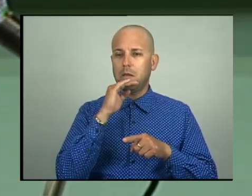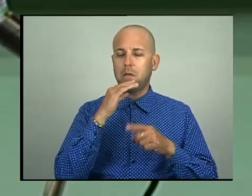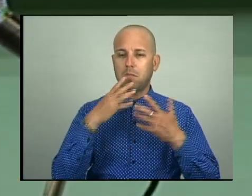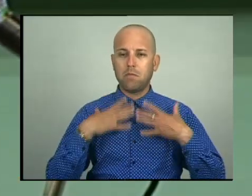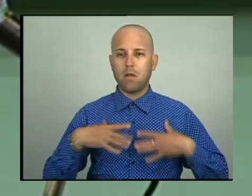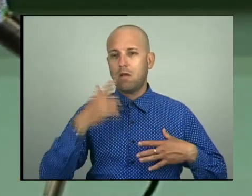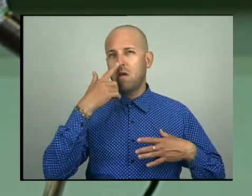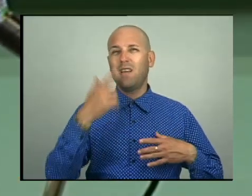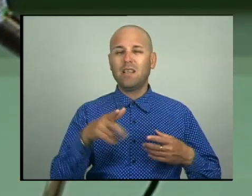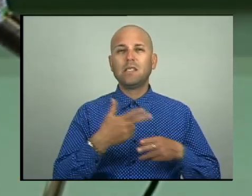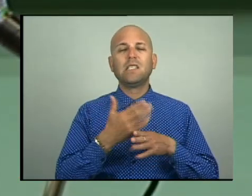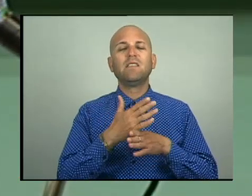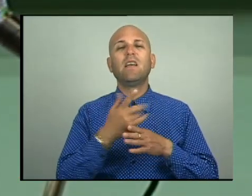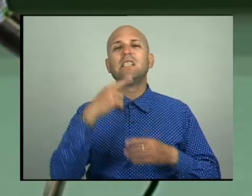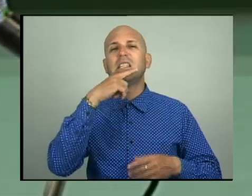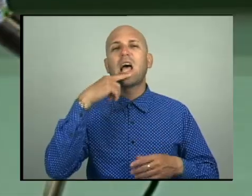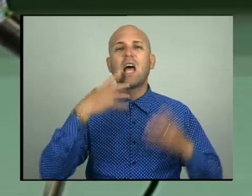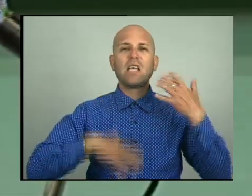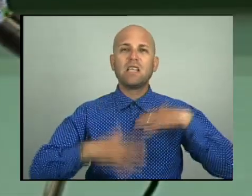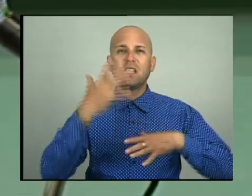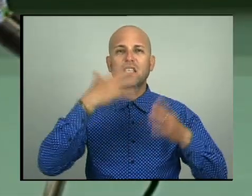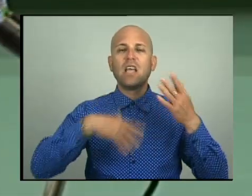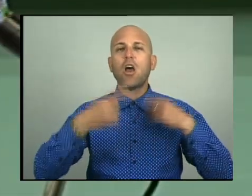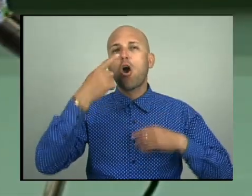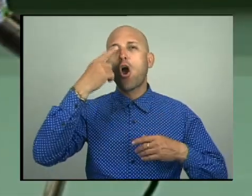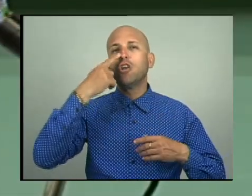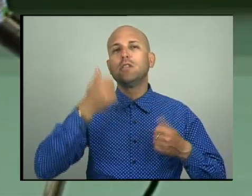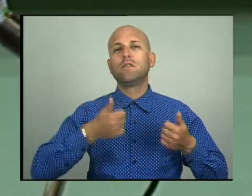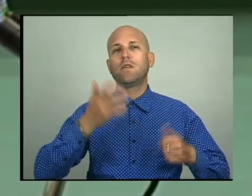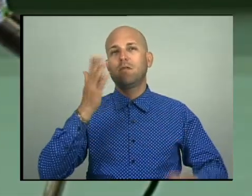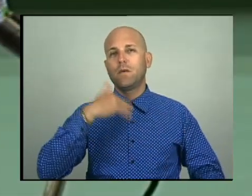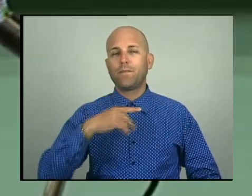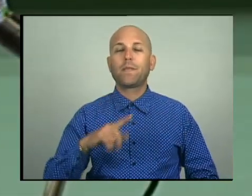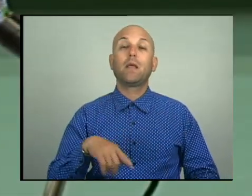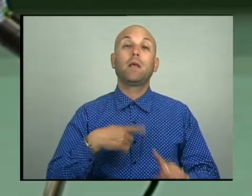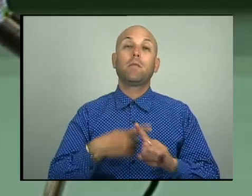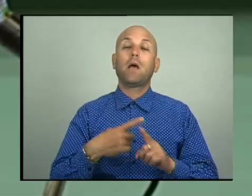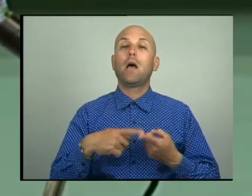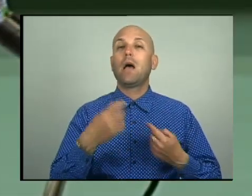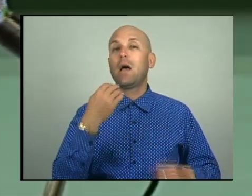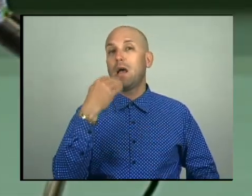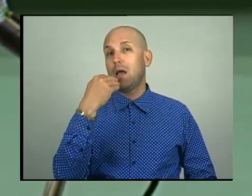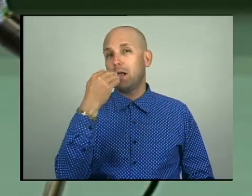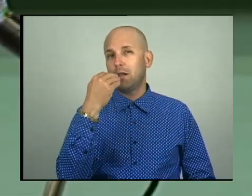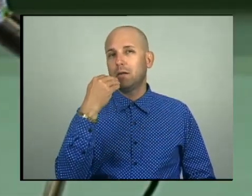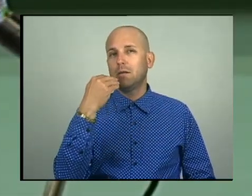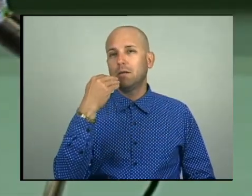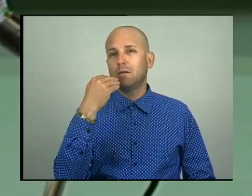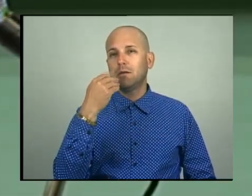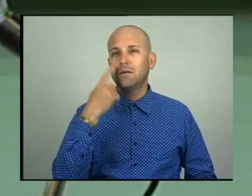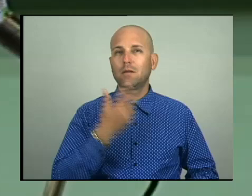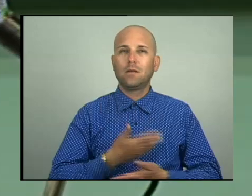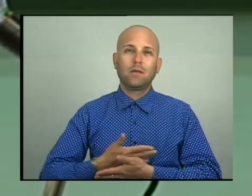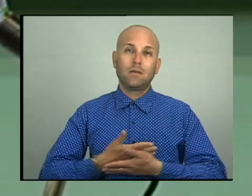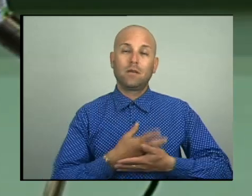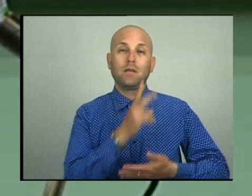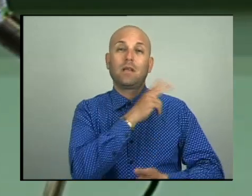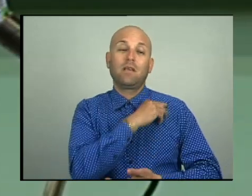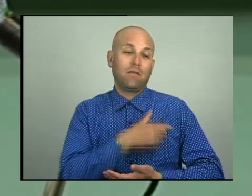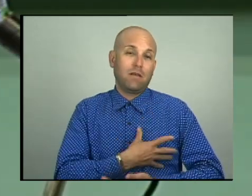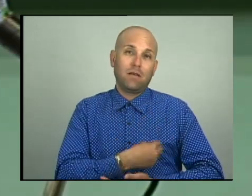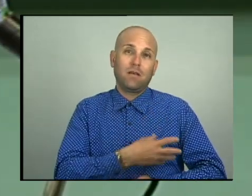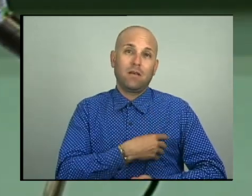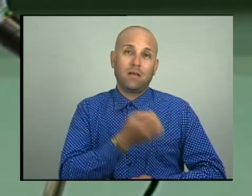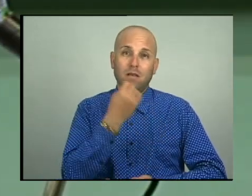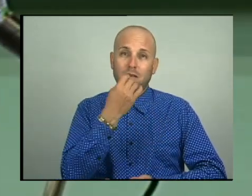En un principio aparece la alimentación, porque los mayores gastos energéticos que tienen los niños pequeñitos, los lactantes y recién nacidos, es la alimentación.